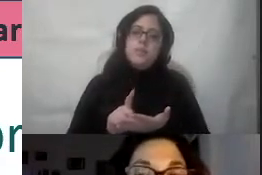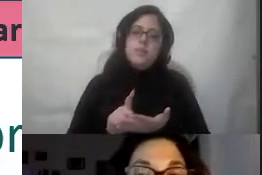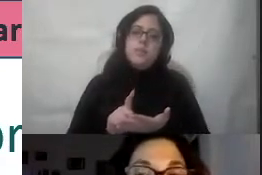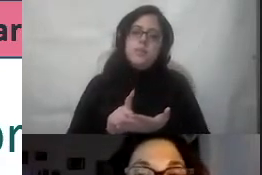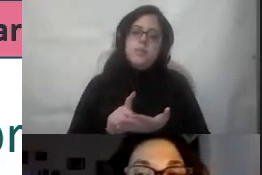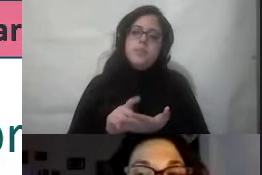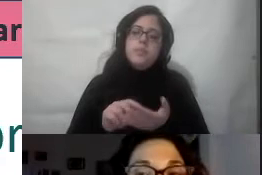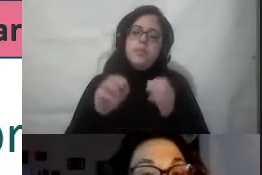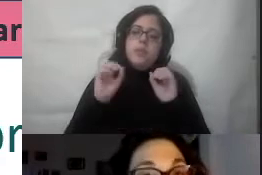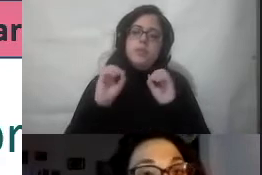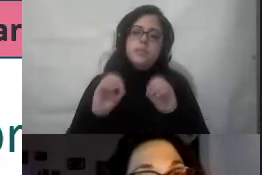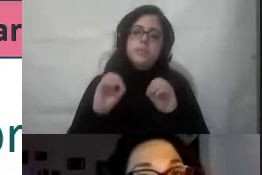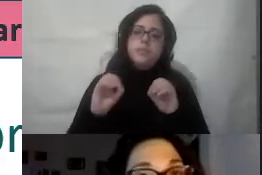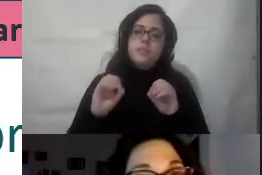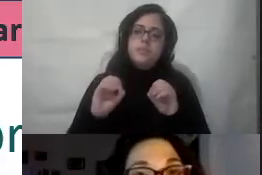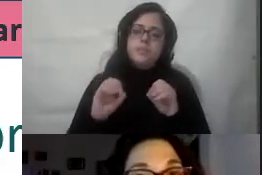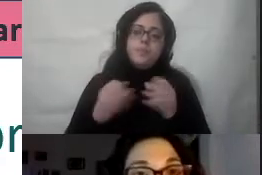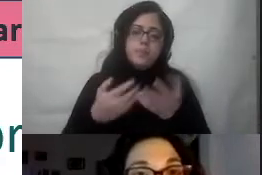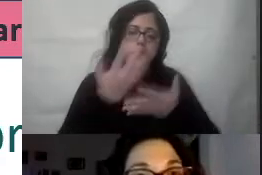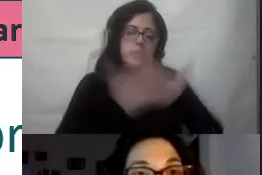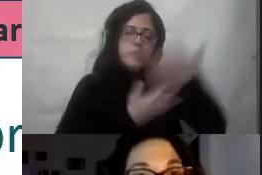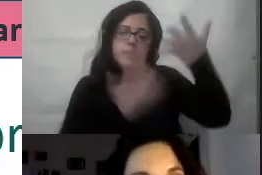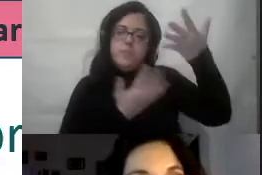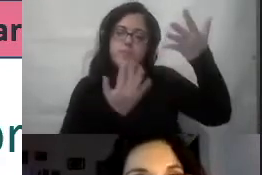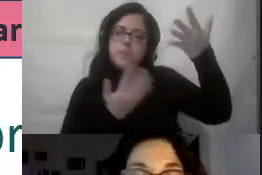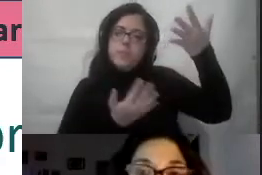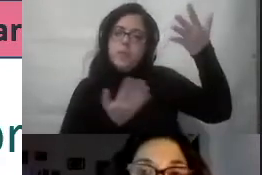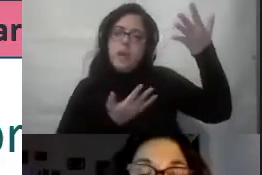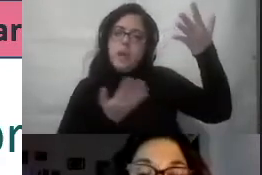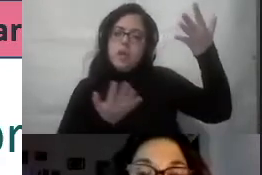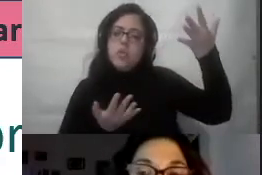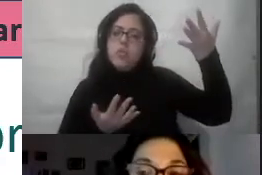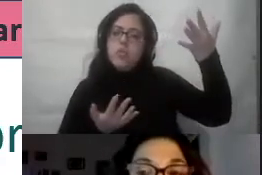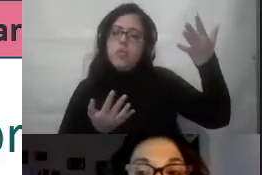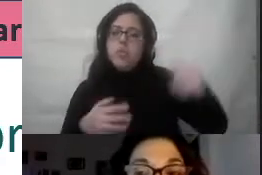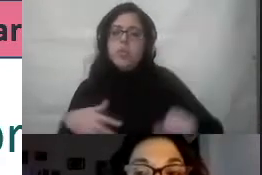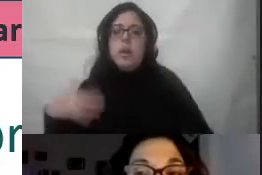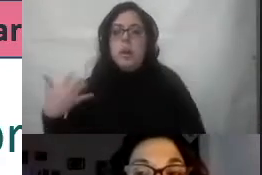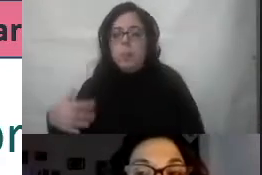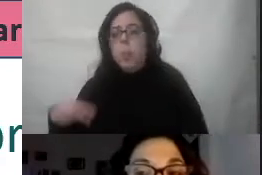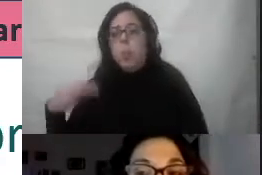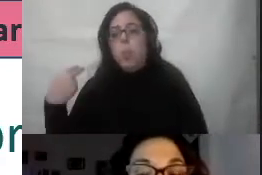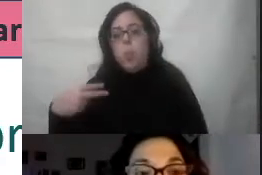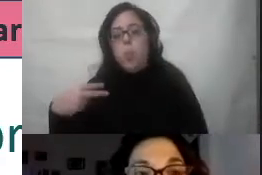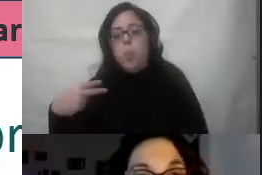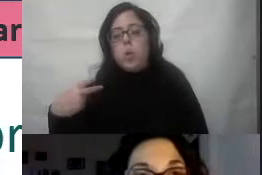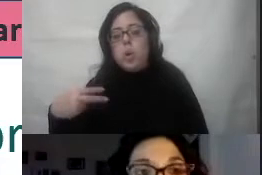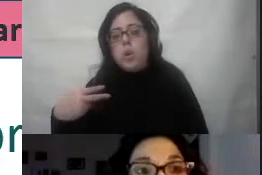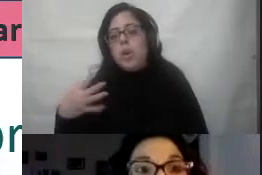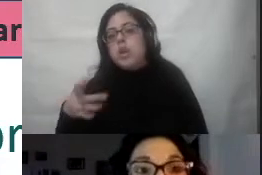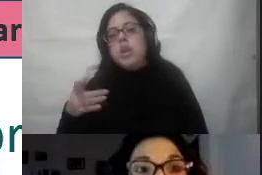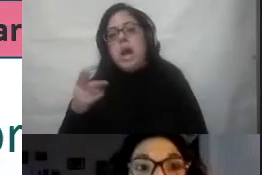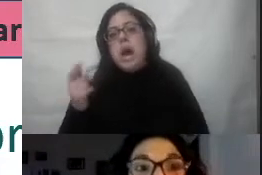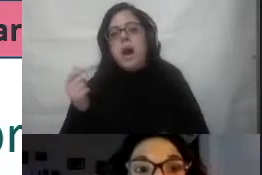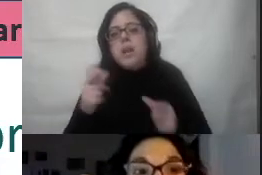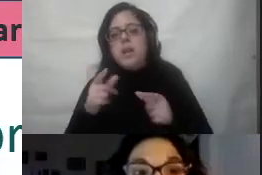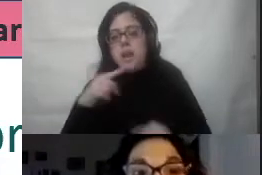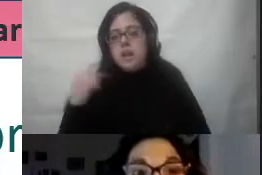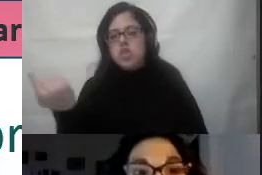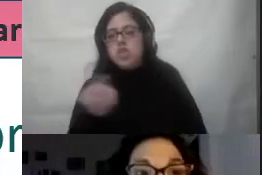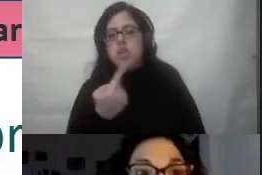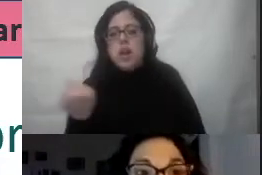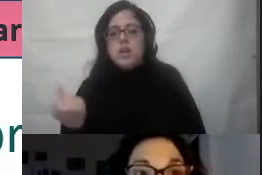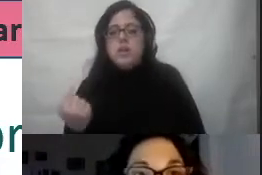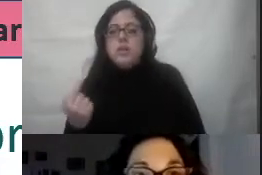ejemplo, que está interesado en saber la opinión de los niños al respecto. Y desde ahí entonces, en carta, nuevamente, le vamos a